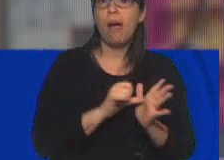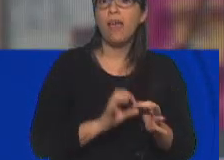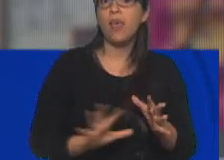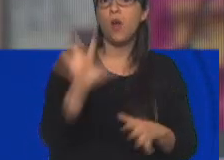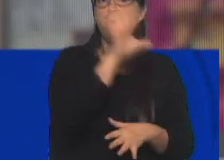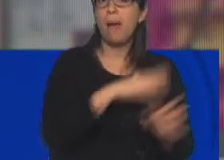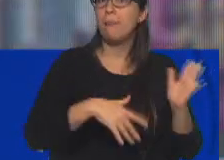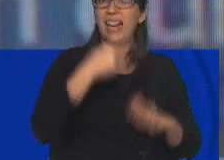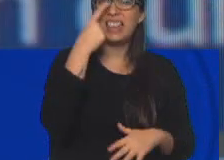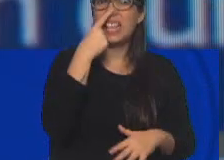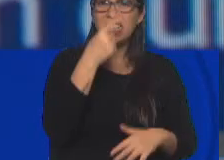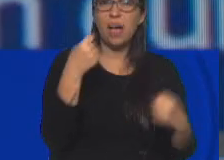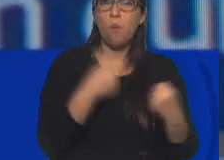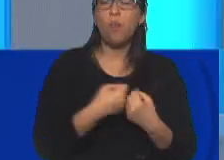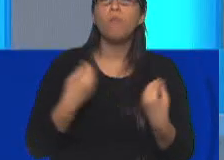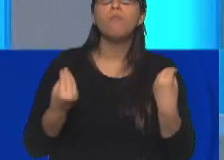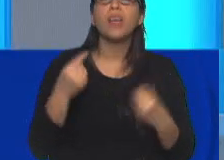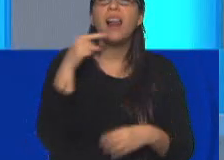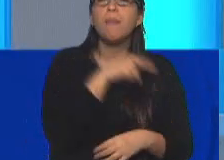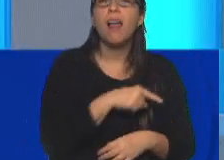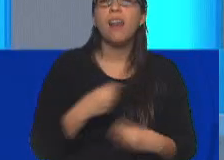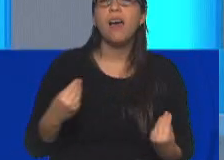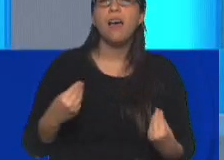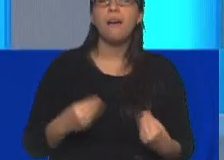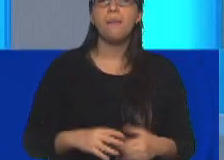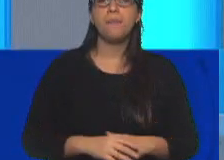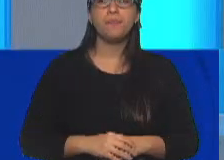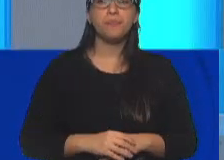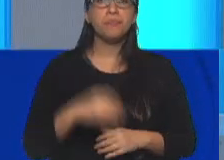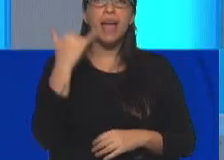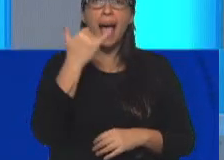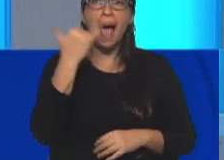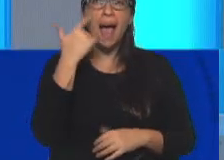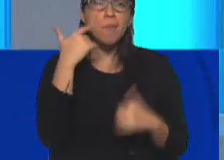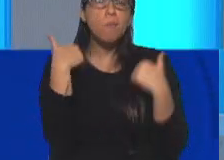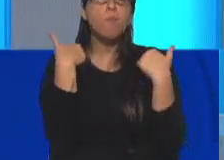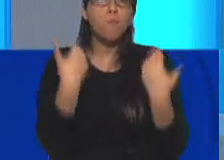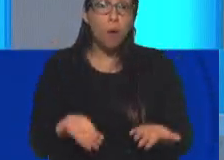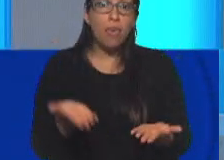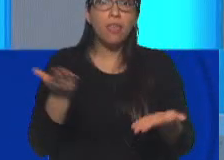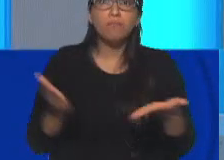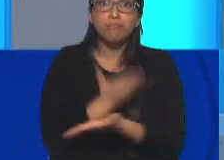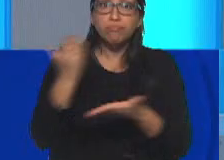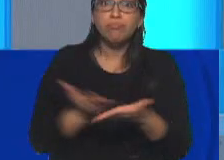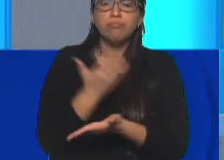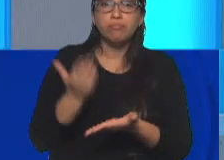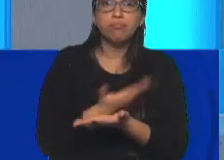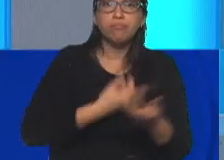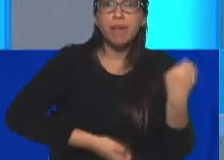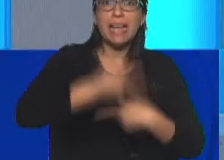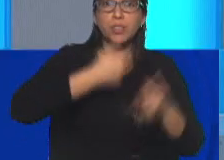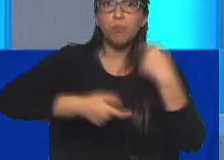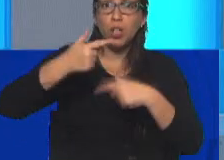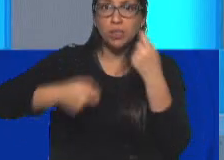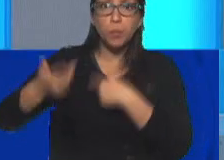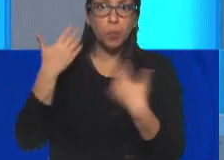tiene en este acuerdo. ¿Por qué? Bueno, esencialmente porque tiene una capacidad de exportación de manufacturas, porque es quizás uno de los